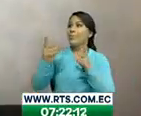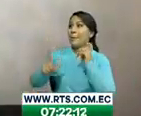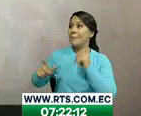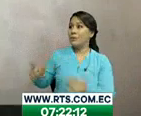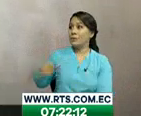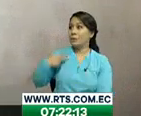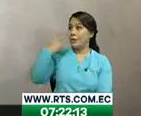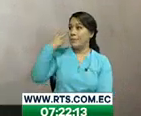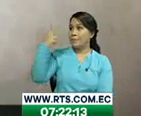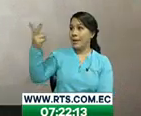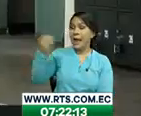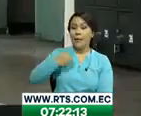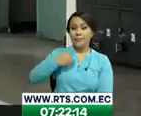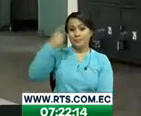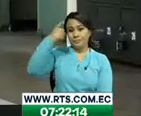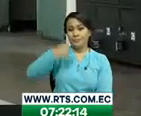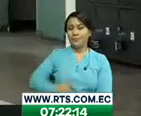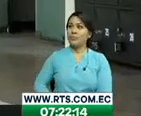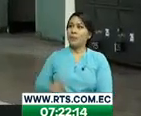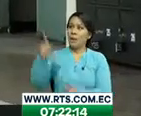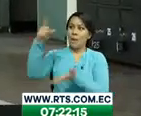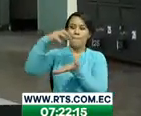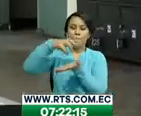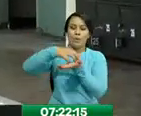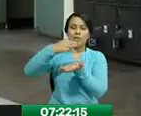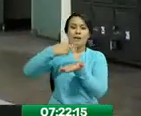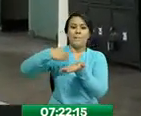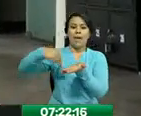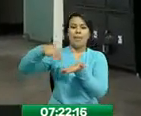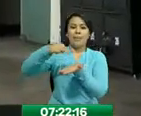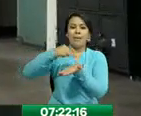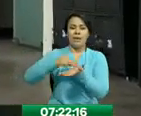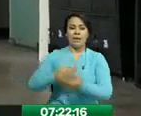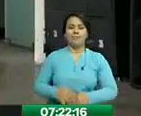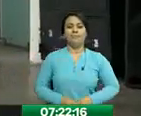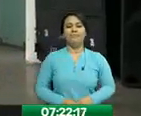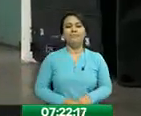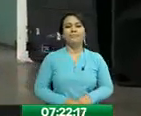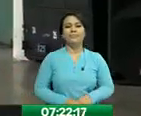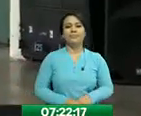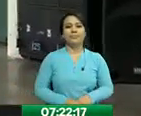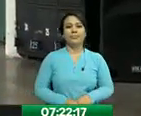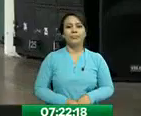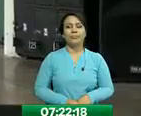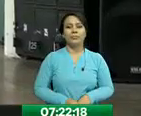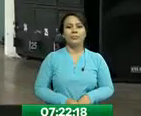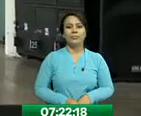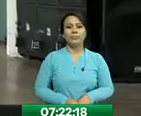Tenemos datos de los sospechosos. Desde la provincia de Manabí, informó Wendy Delgado.